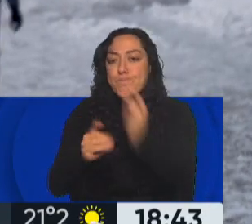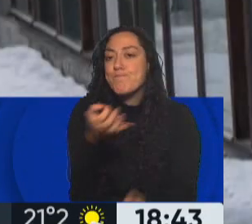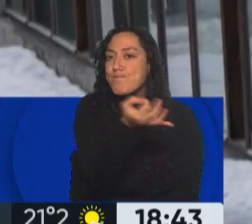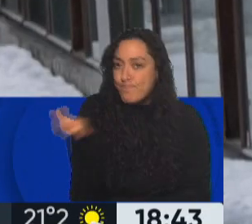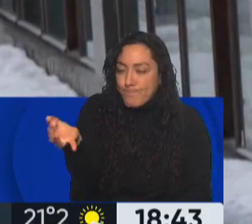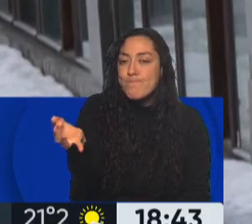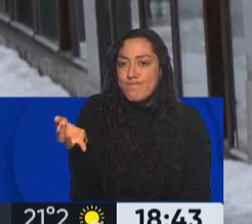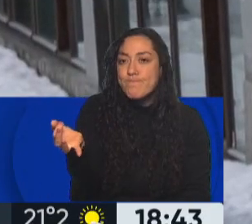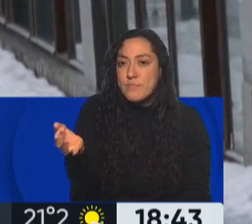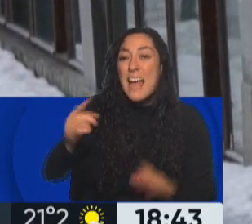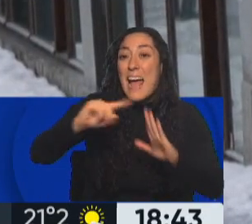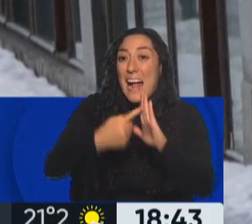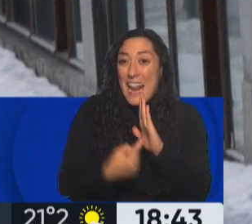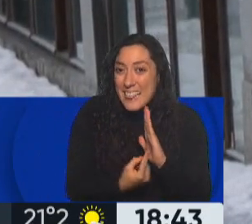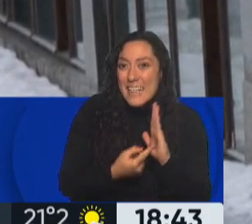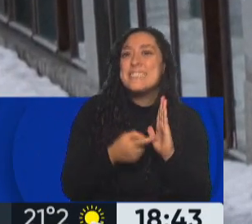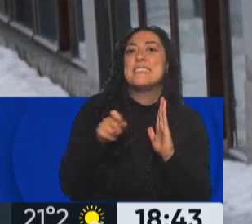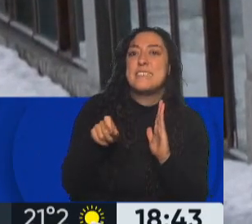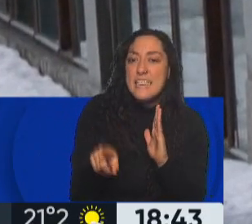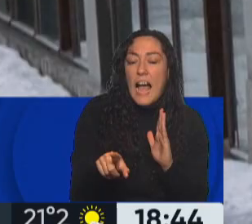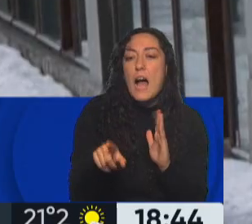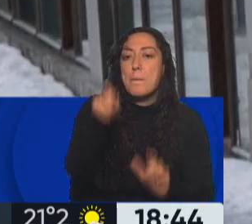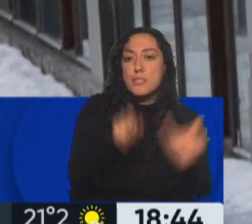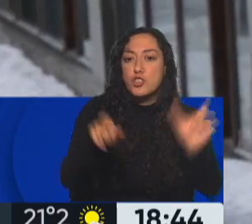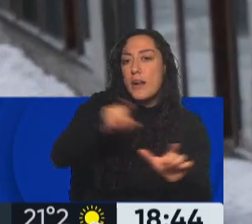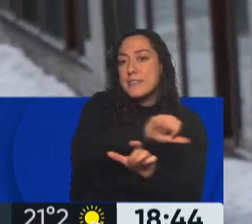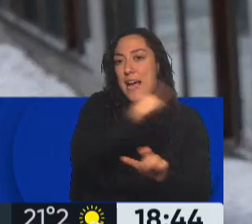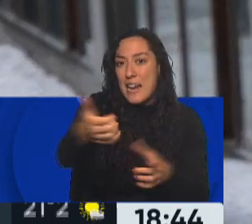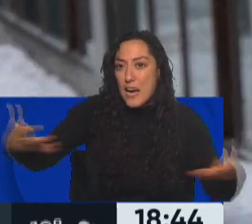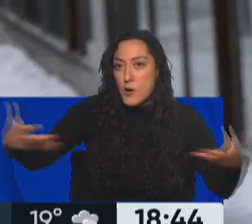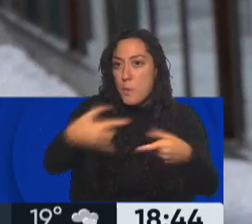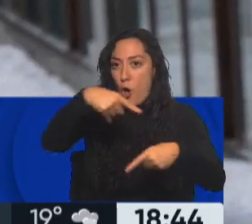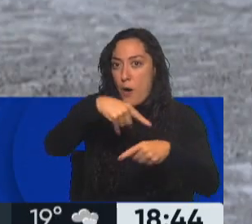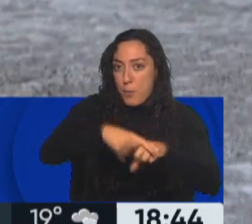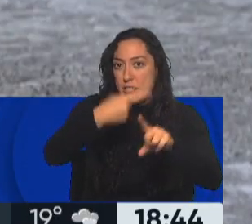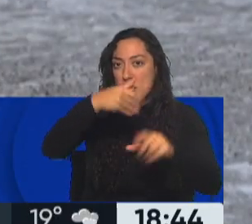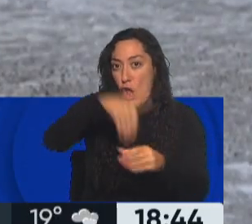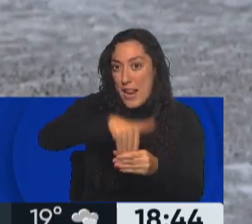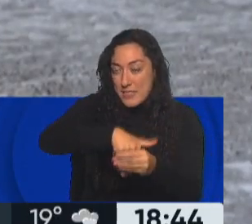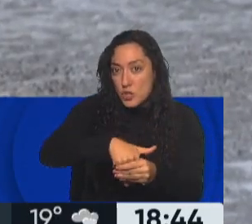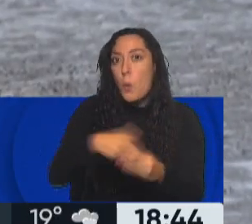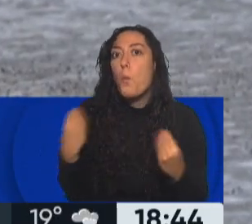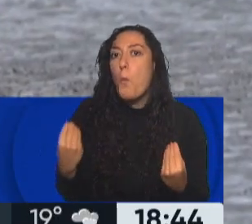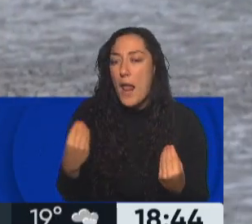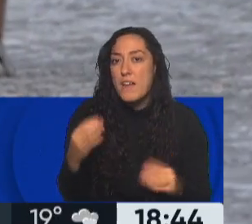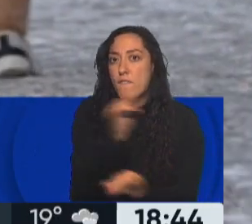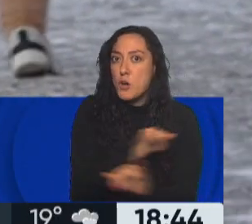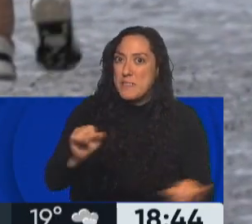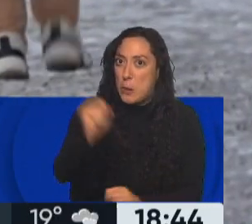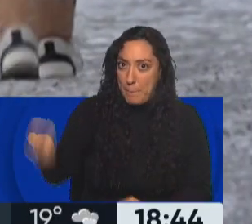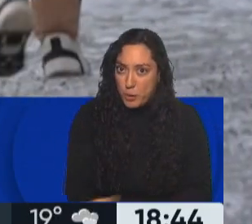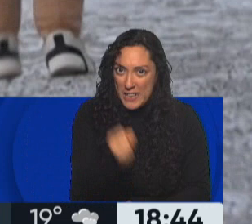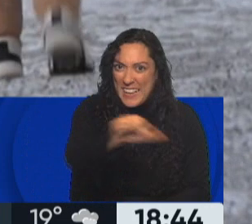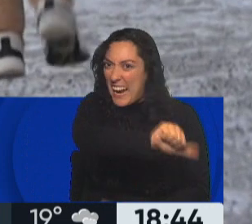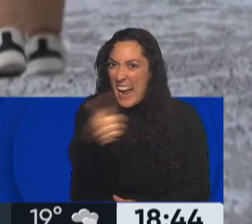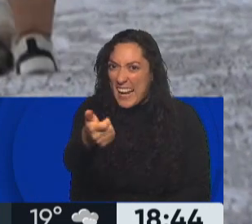Exactamente, características de quienes triunfaron en estas elecciones, en estos comicios. No es un dato menor. No es una... A ver, ¿quién